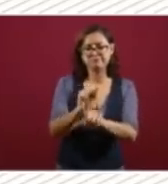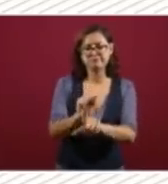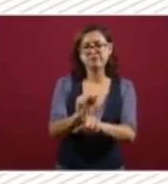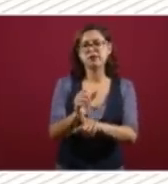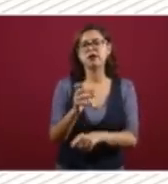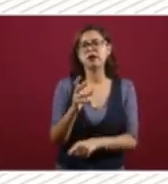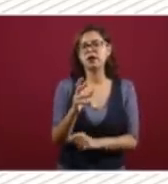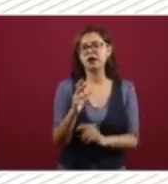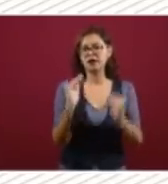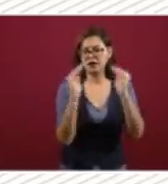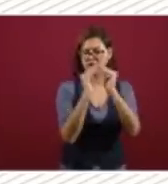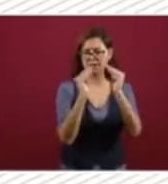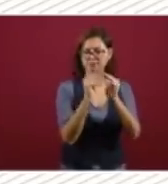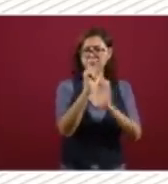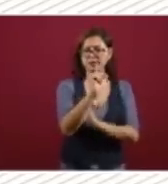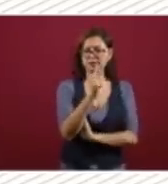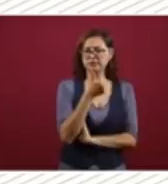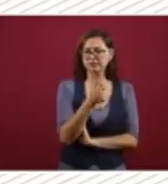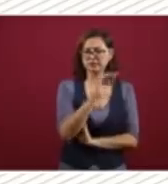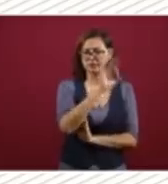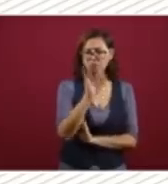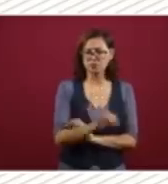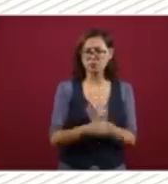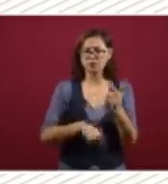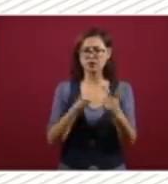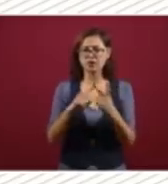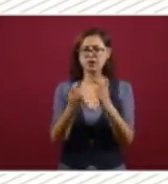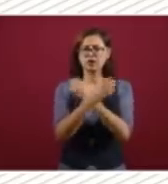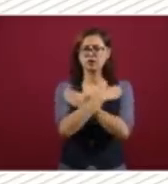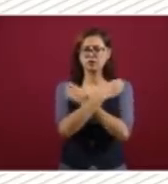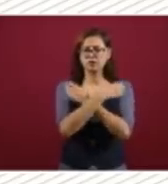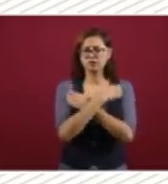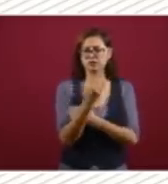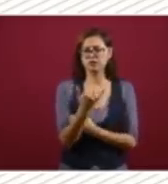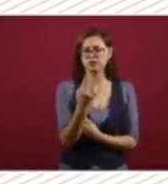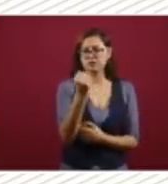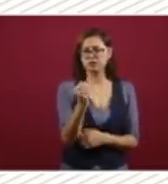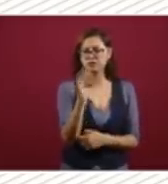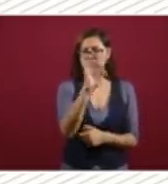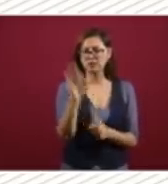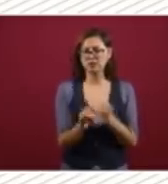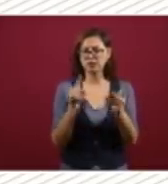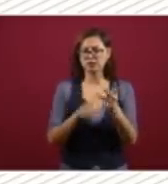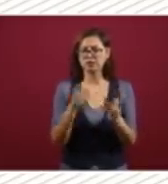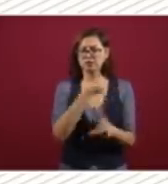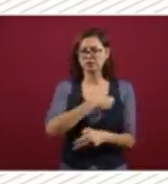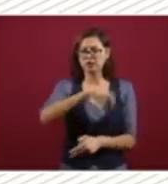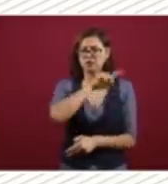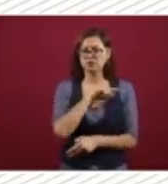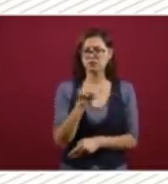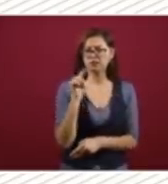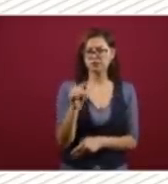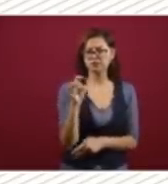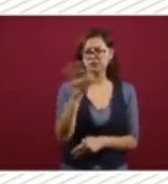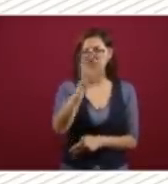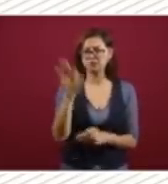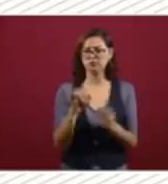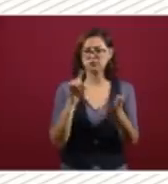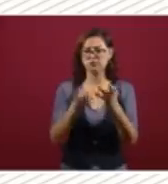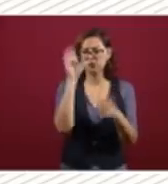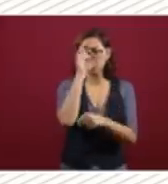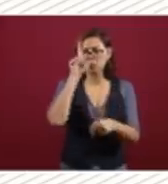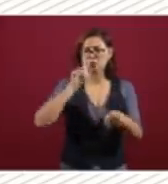un 26%, en educación 59%, salud 17% y cultura